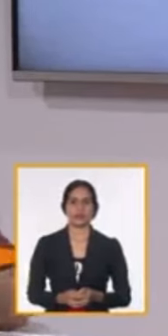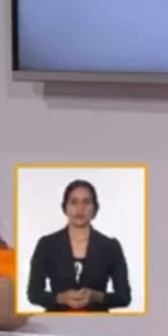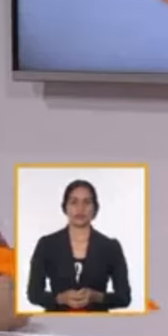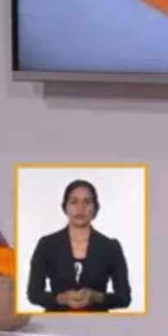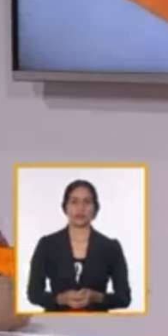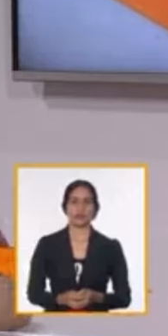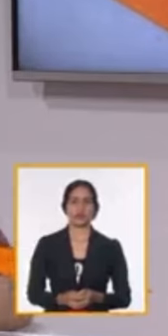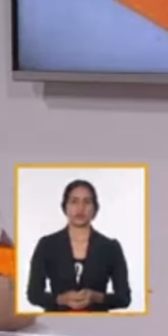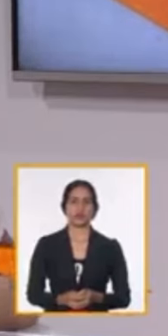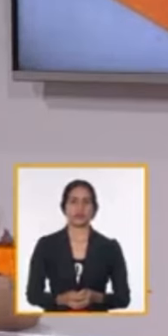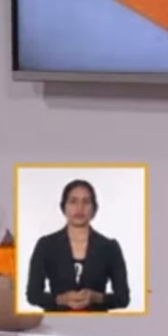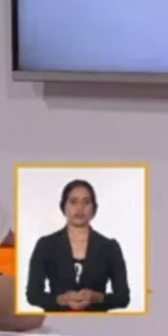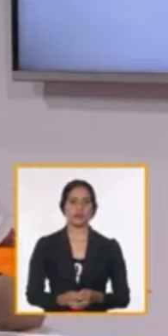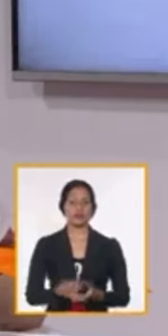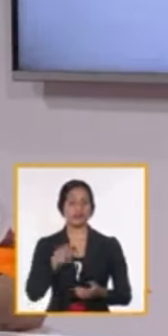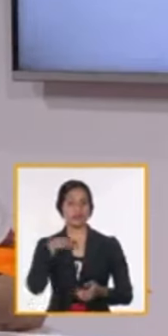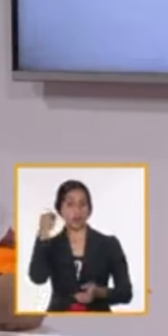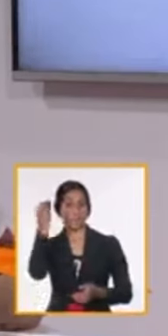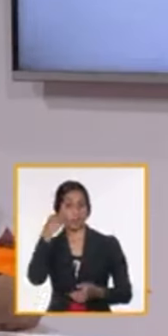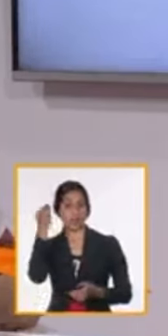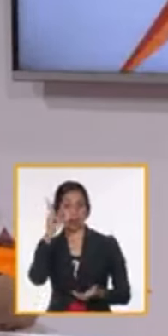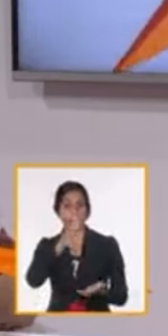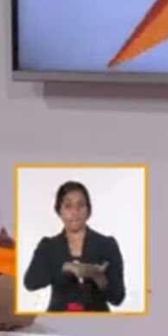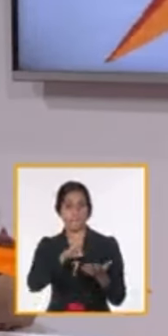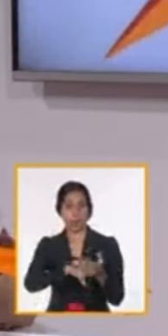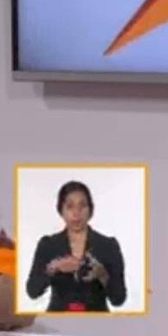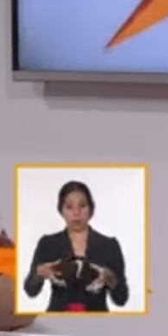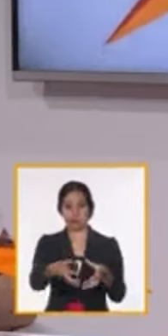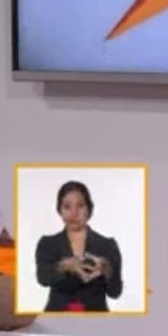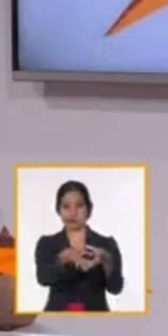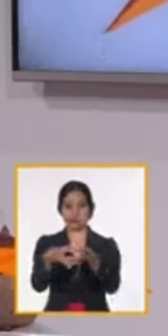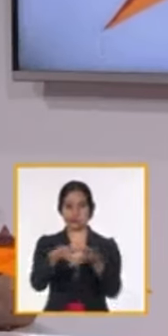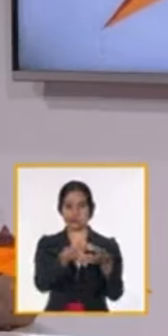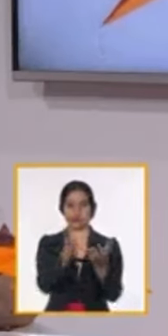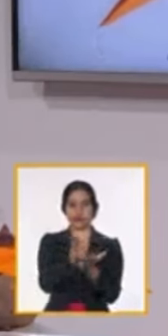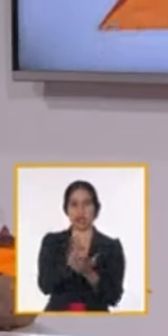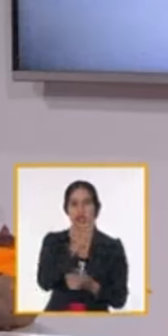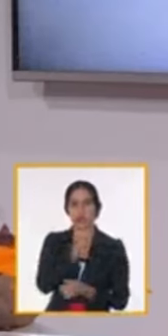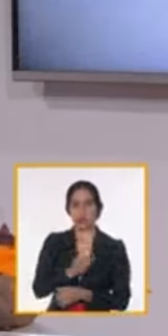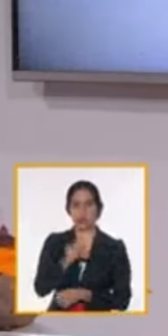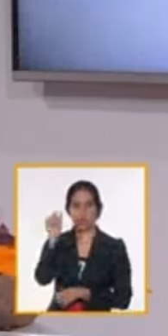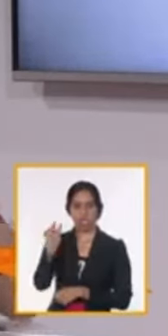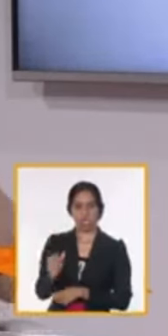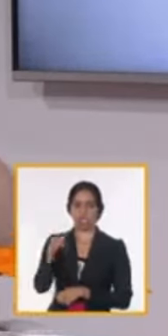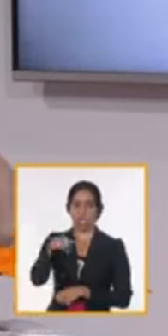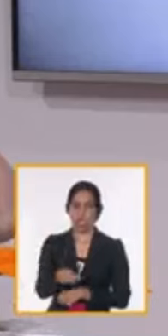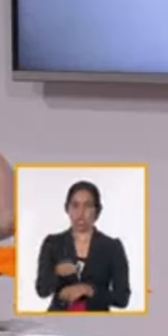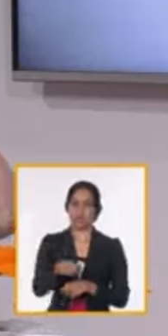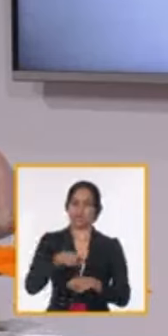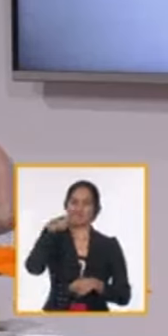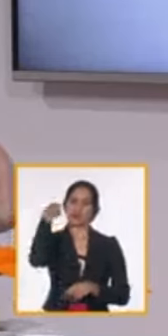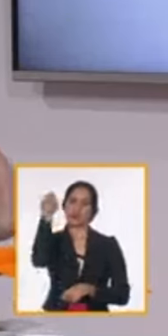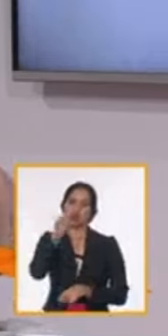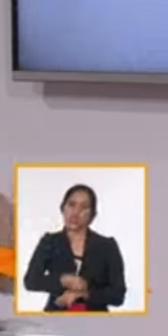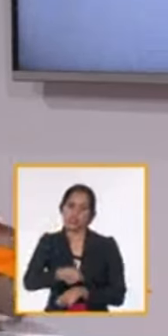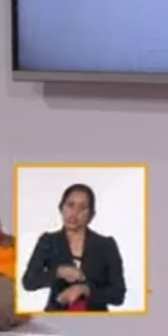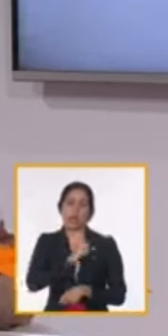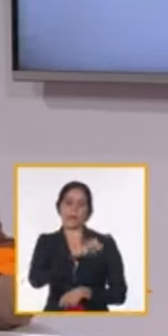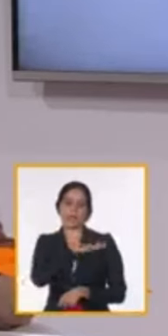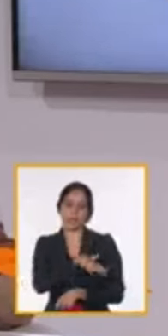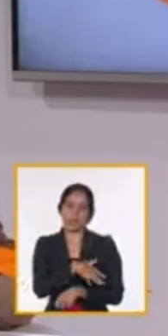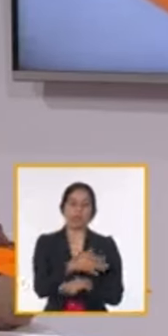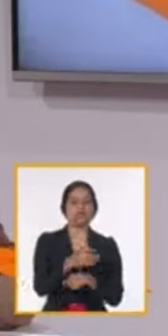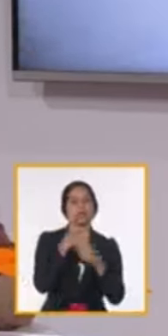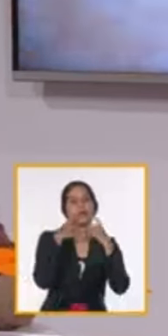Creo que como miembro de estudiantes por la justicia en Palestina, creo que soy parte de